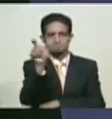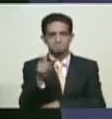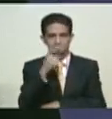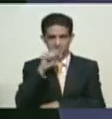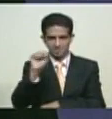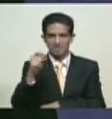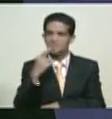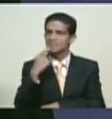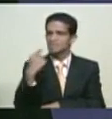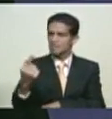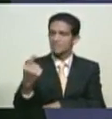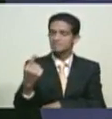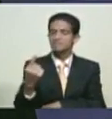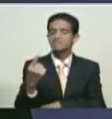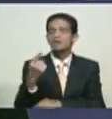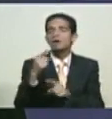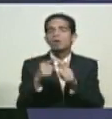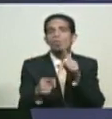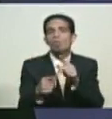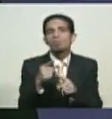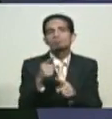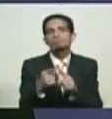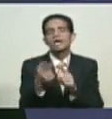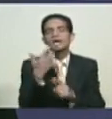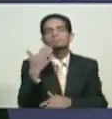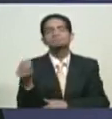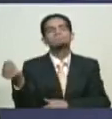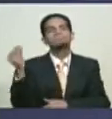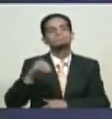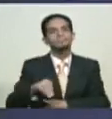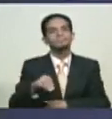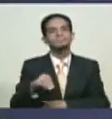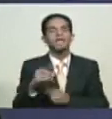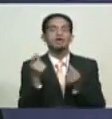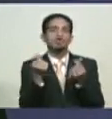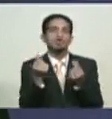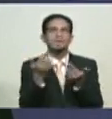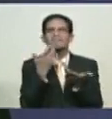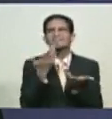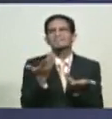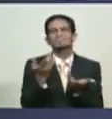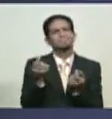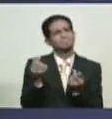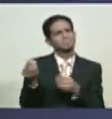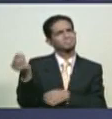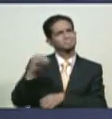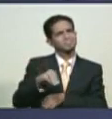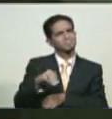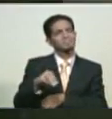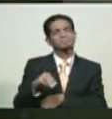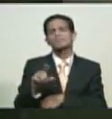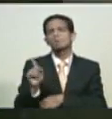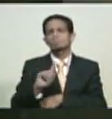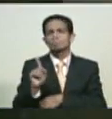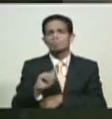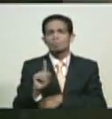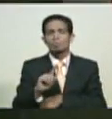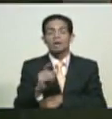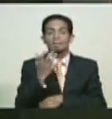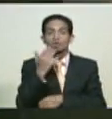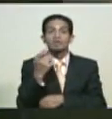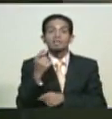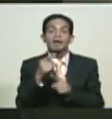hay cosas que bueno en la agenda económica no van a costar mucho las concesiones de radio que están pendientes